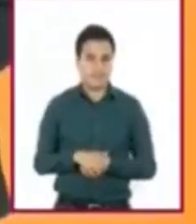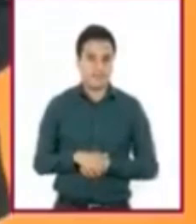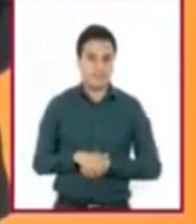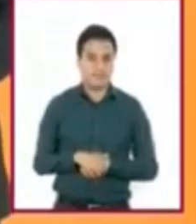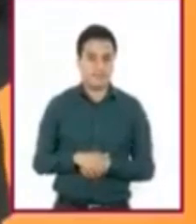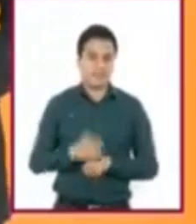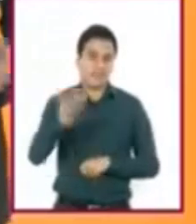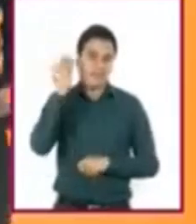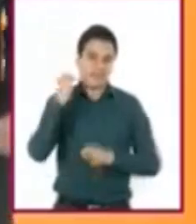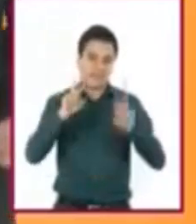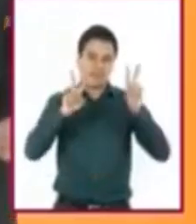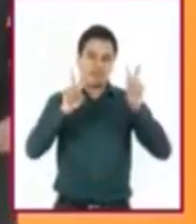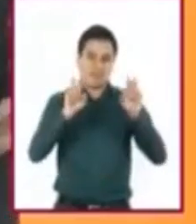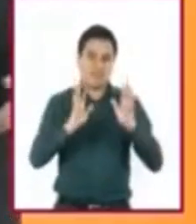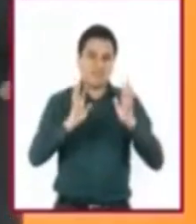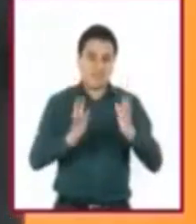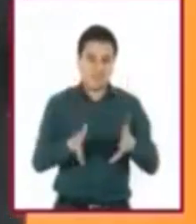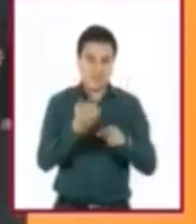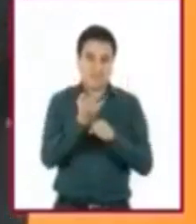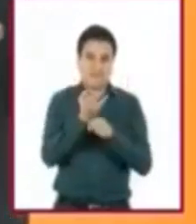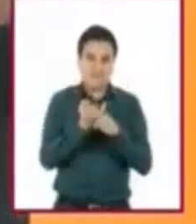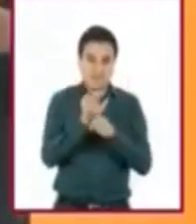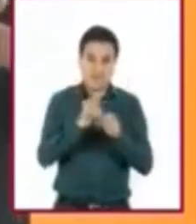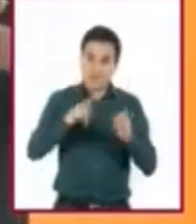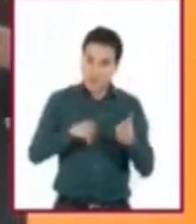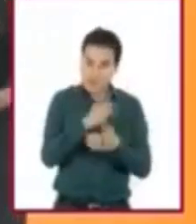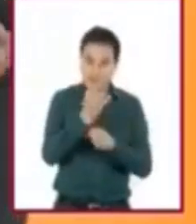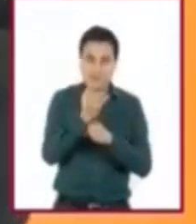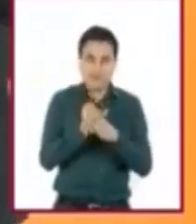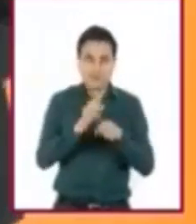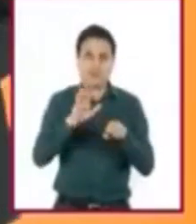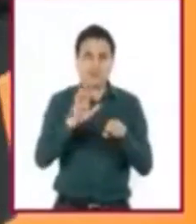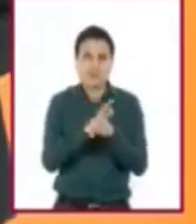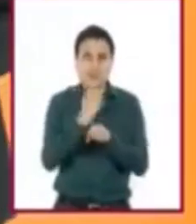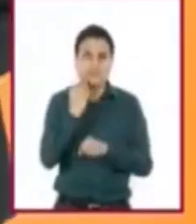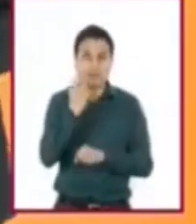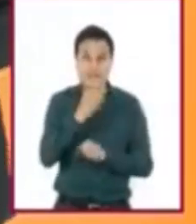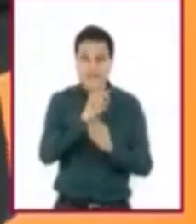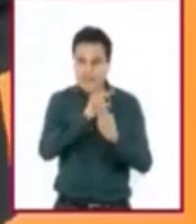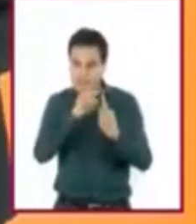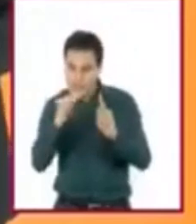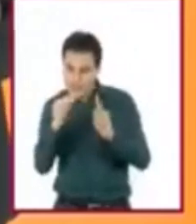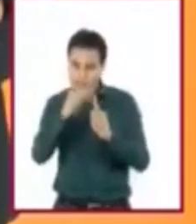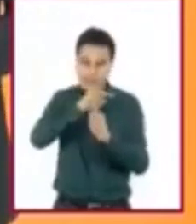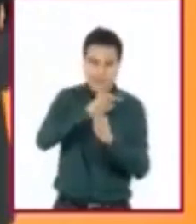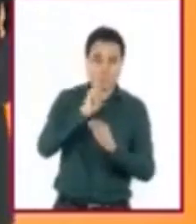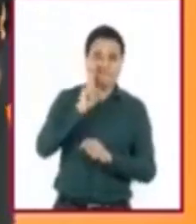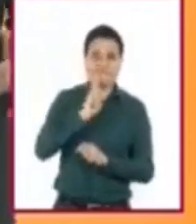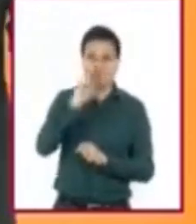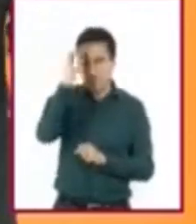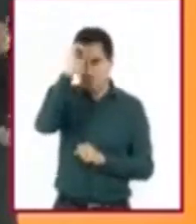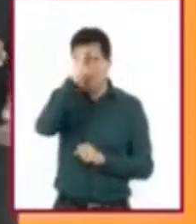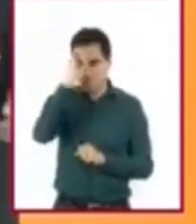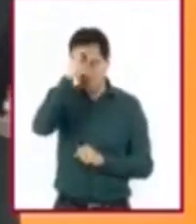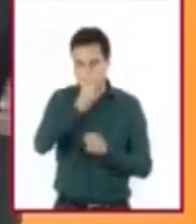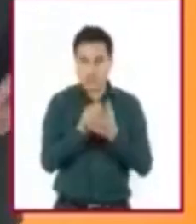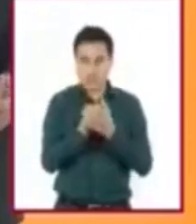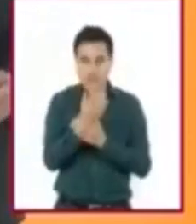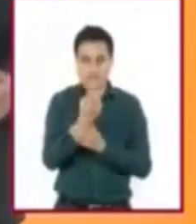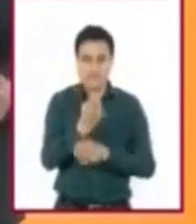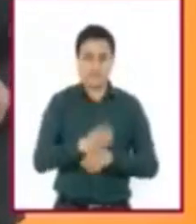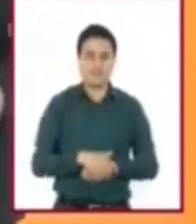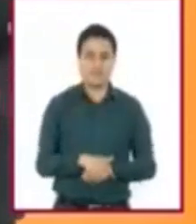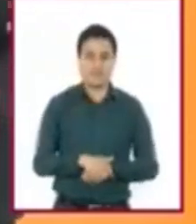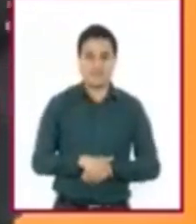investigado, pero que buscan acercamientos novedosos y explicaciones de fenómenos actuales originadas en el pasado.